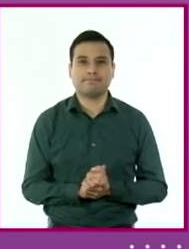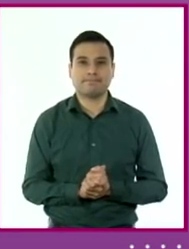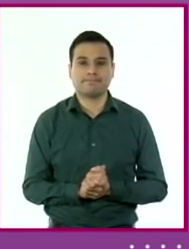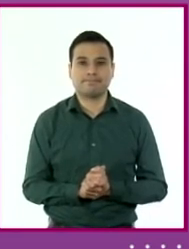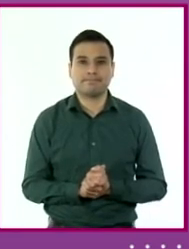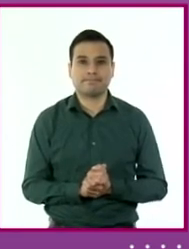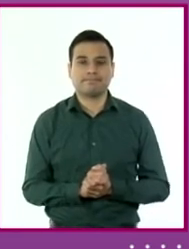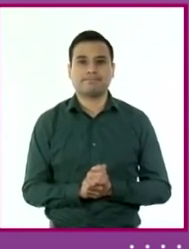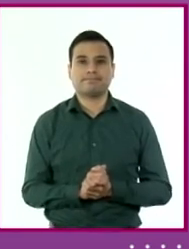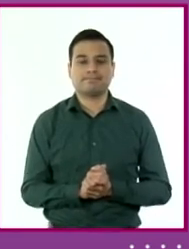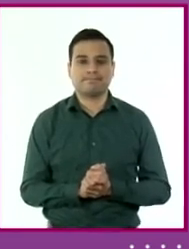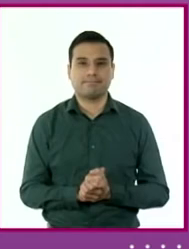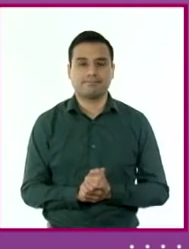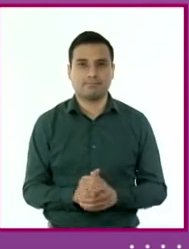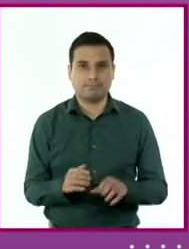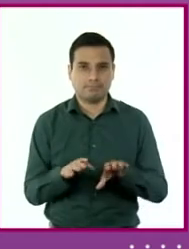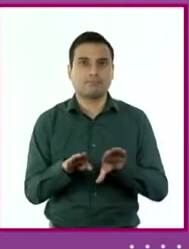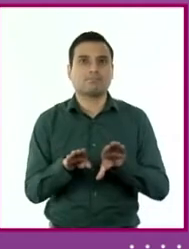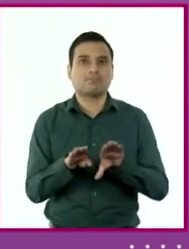¿Cómo los saludo?